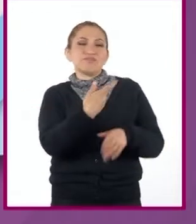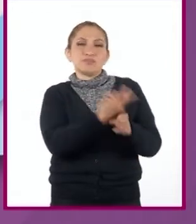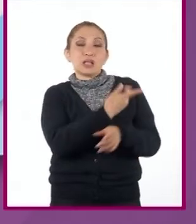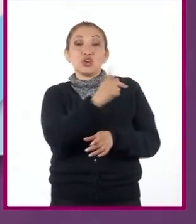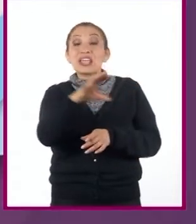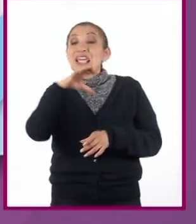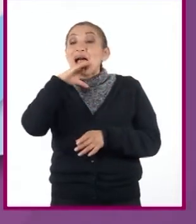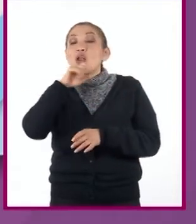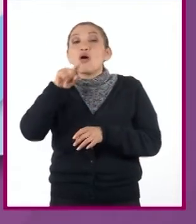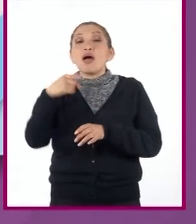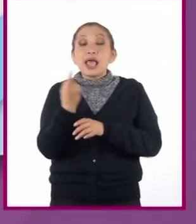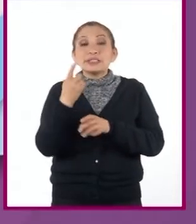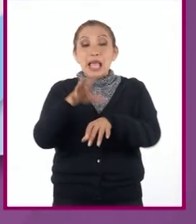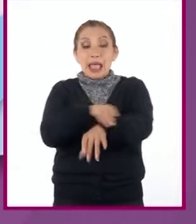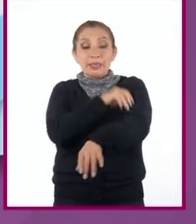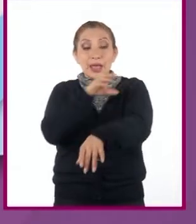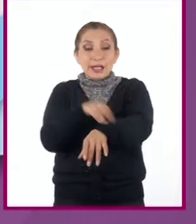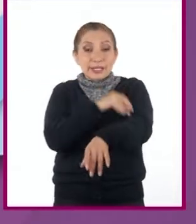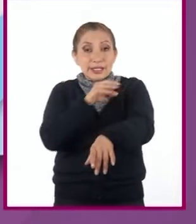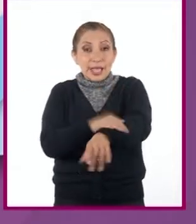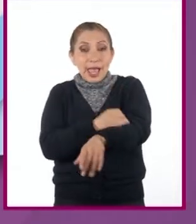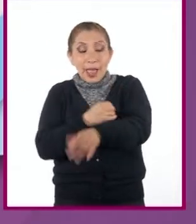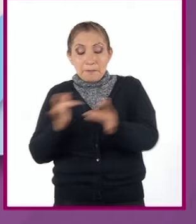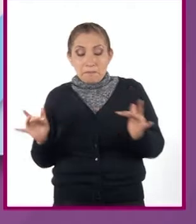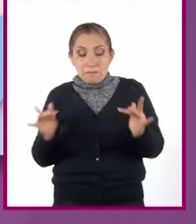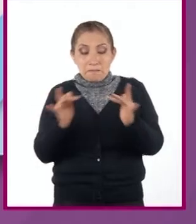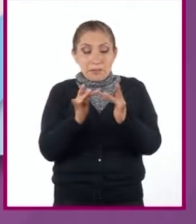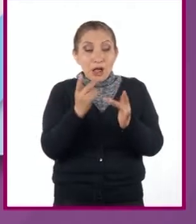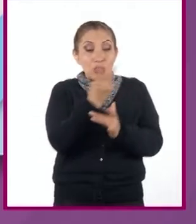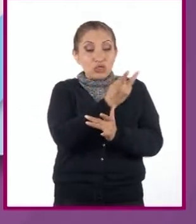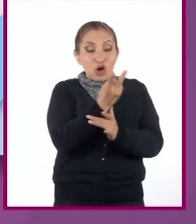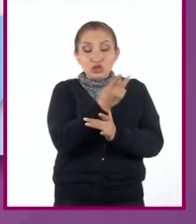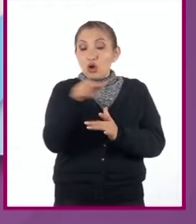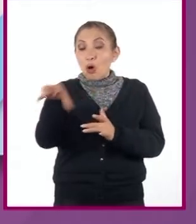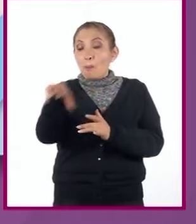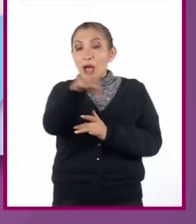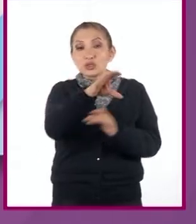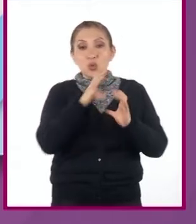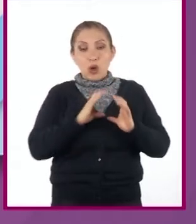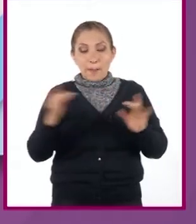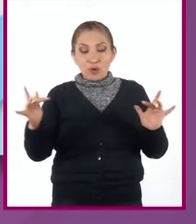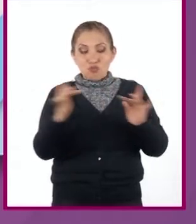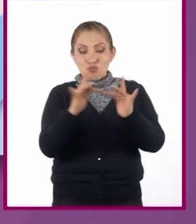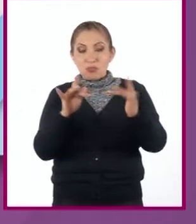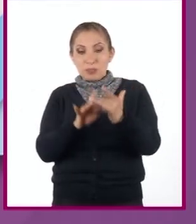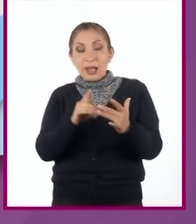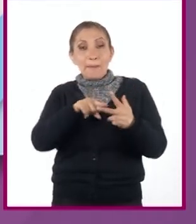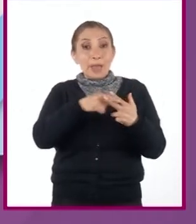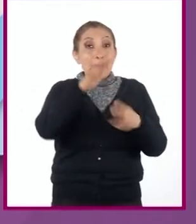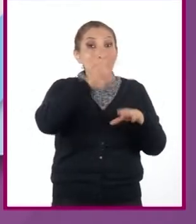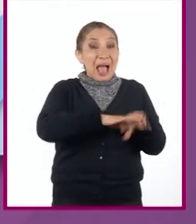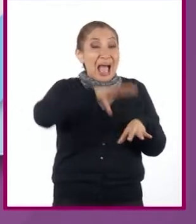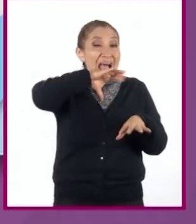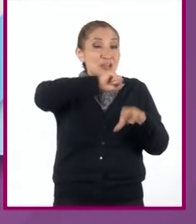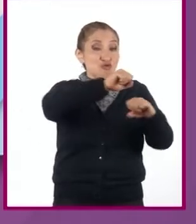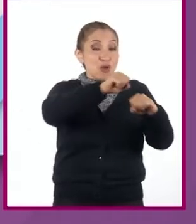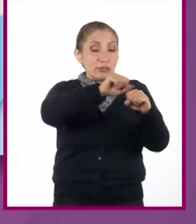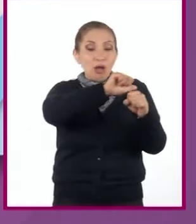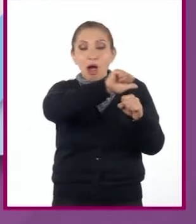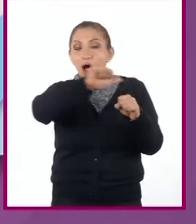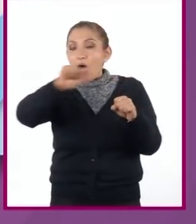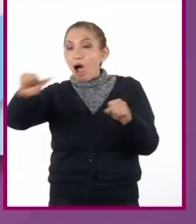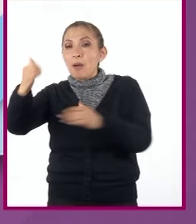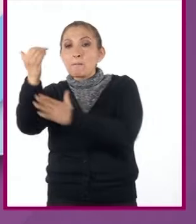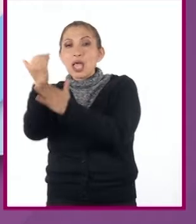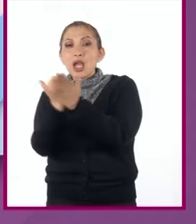que el calor es la energía que se transmite entre dos o más cuerpos y va del que tiene mayor temperatura al que